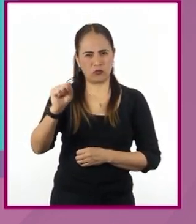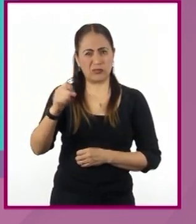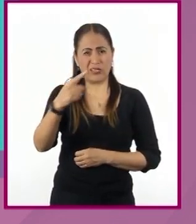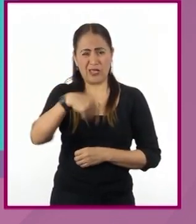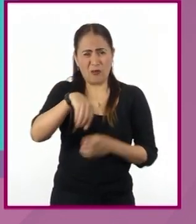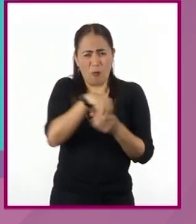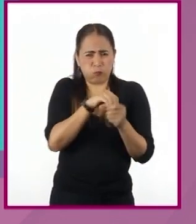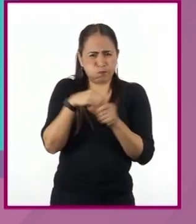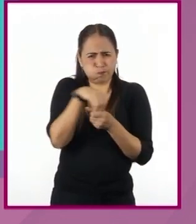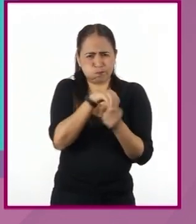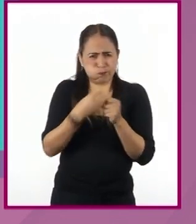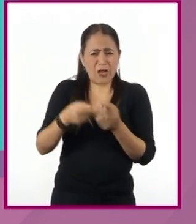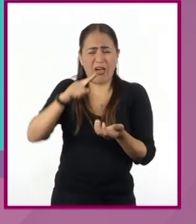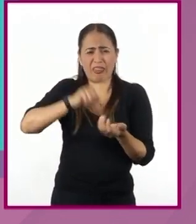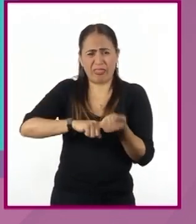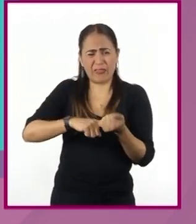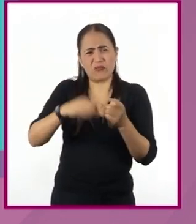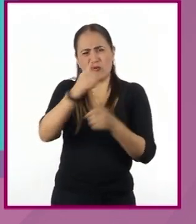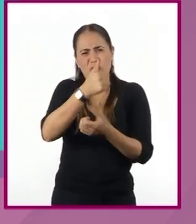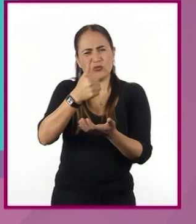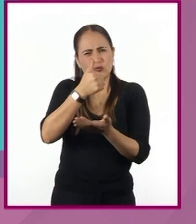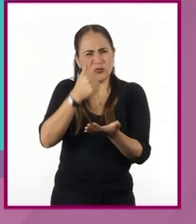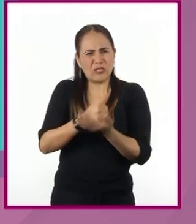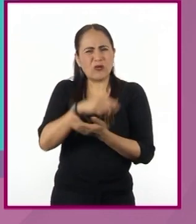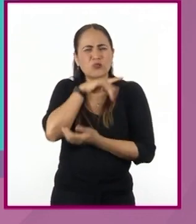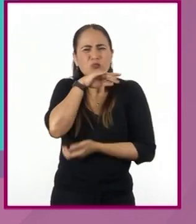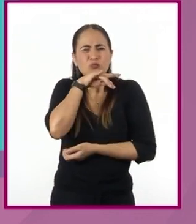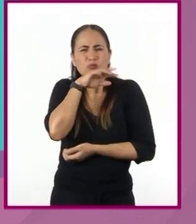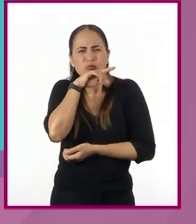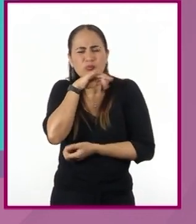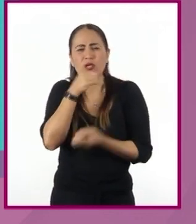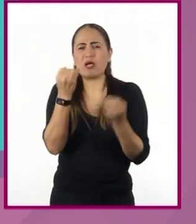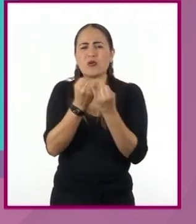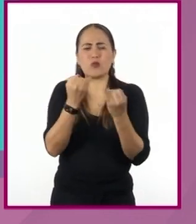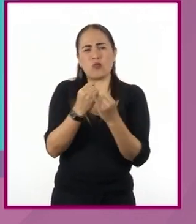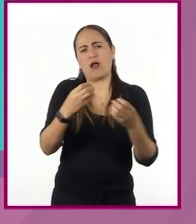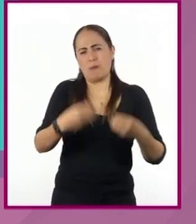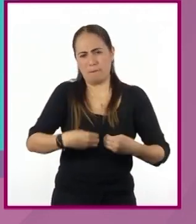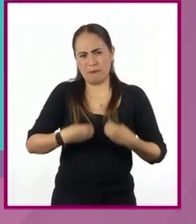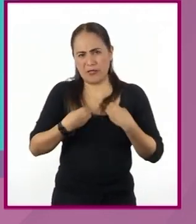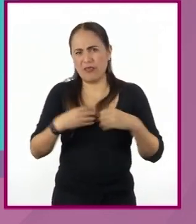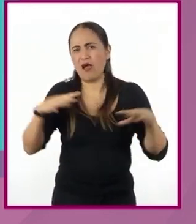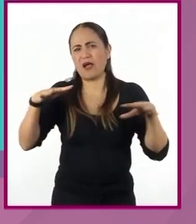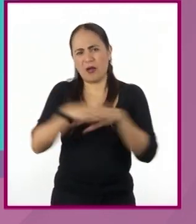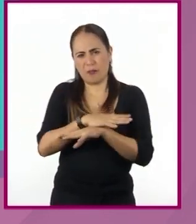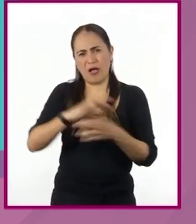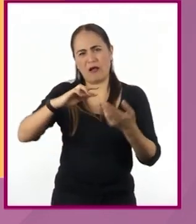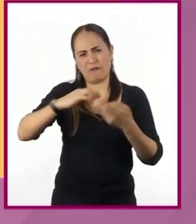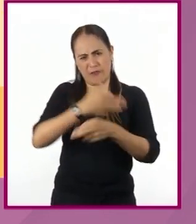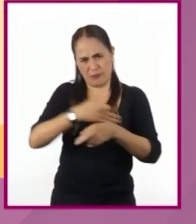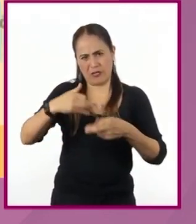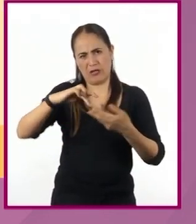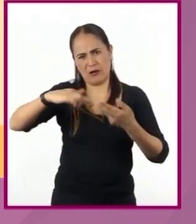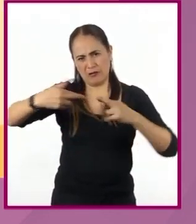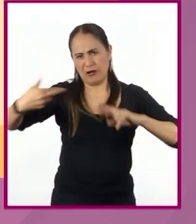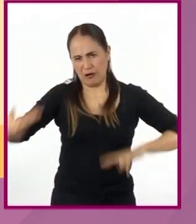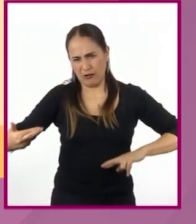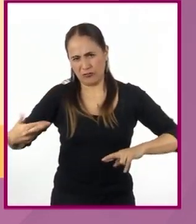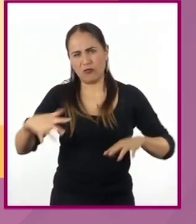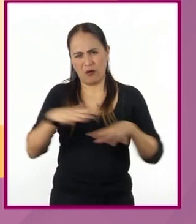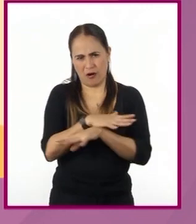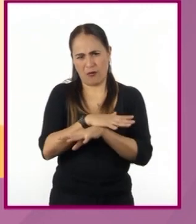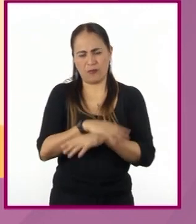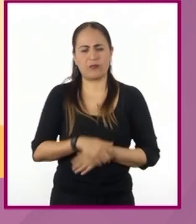a la contaminación de las nuevas ciudades y con ello al cambio de vida y de relaciones con su familia. Gradualmente,